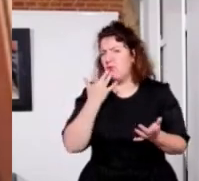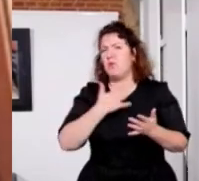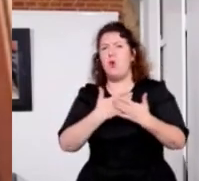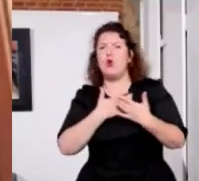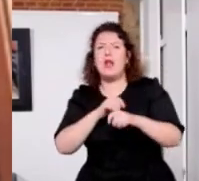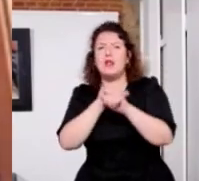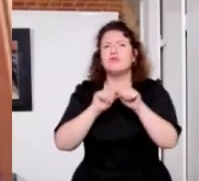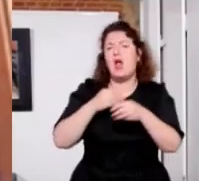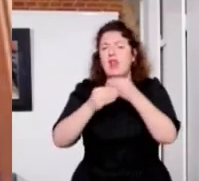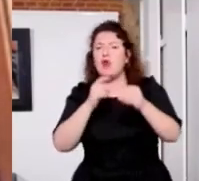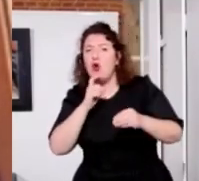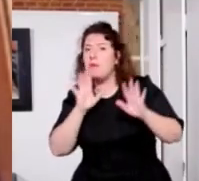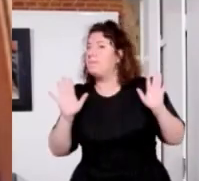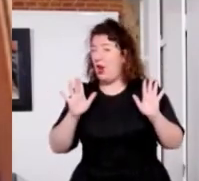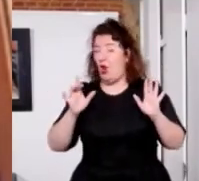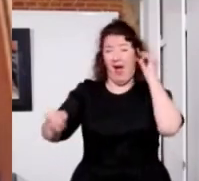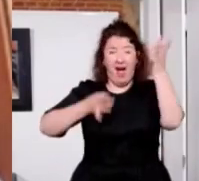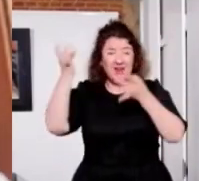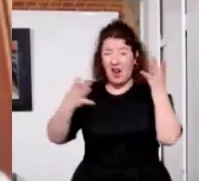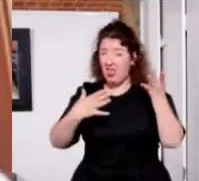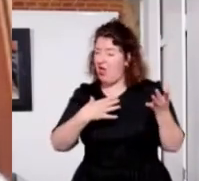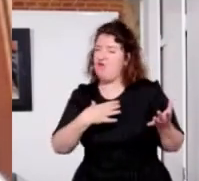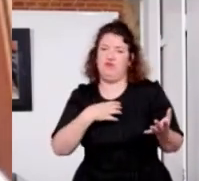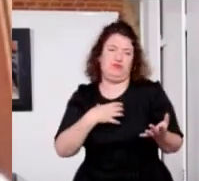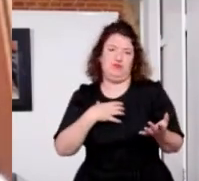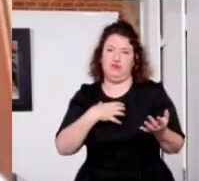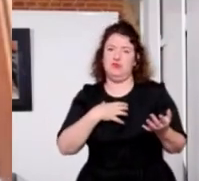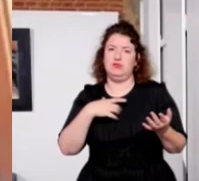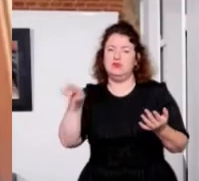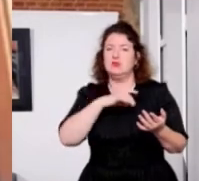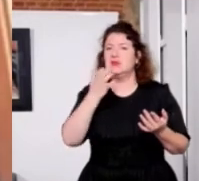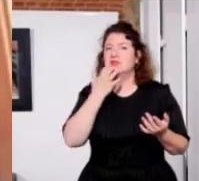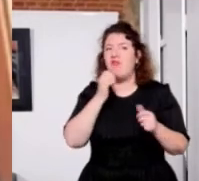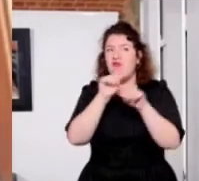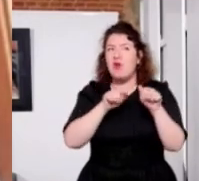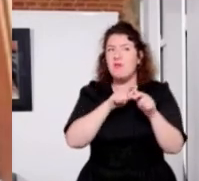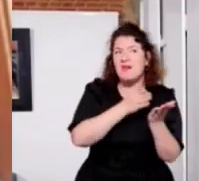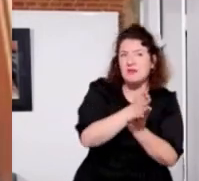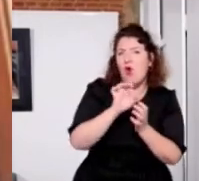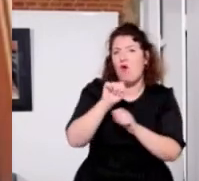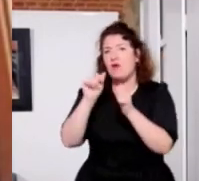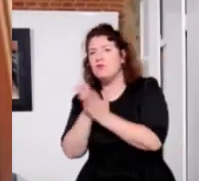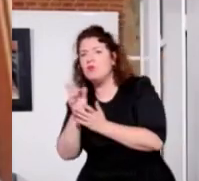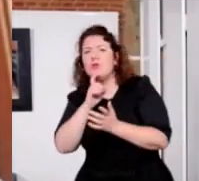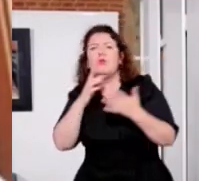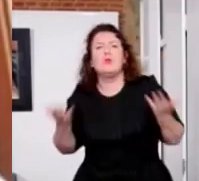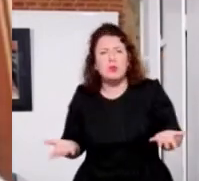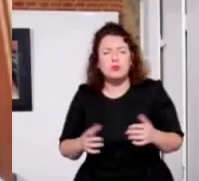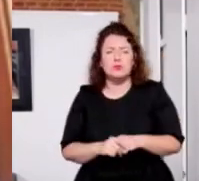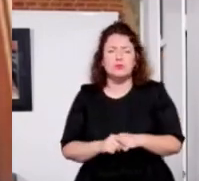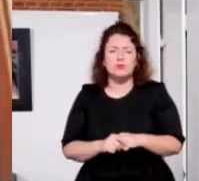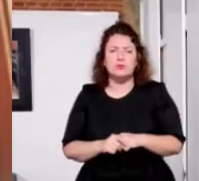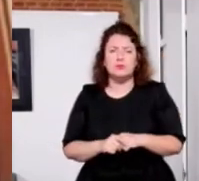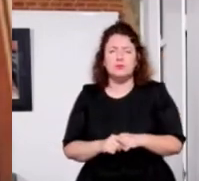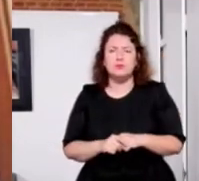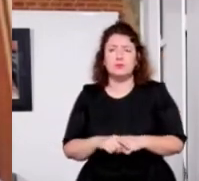ejercerlo, pero no arbitrariedad. Es decir, que haya razones de por qué se hace de una manera o de otra. Esto quiere decir que según